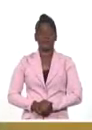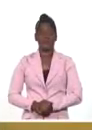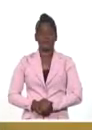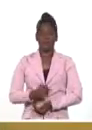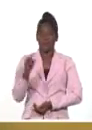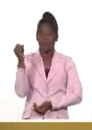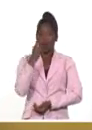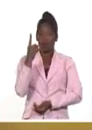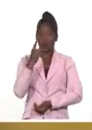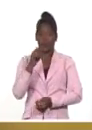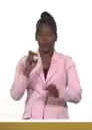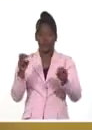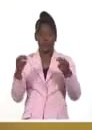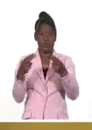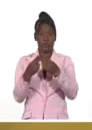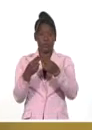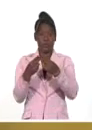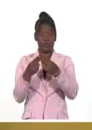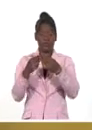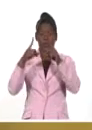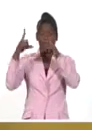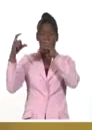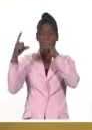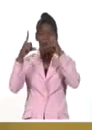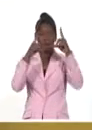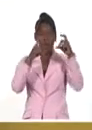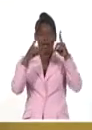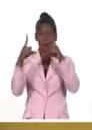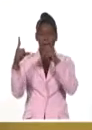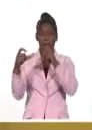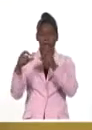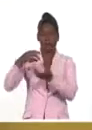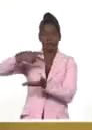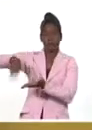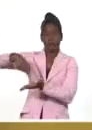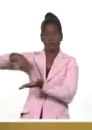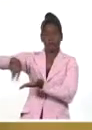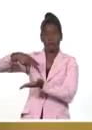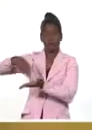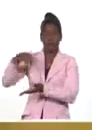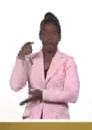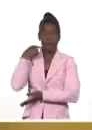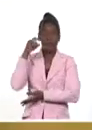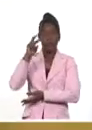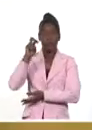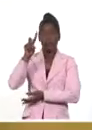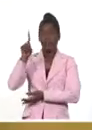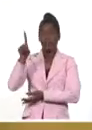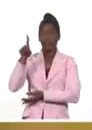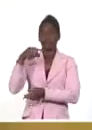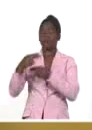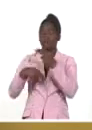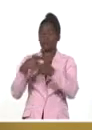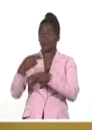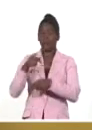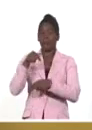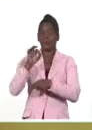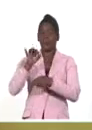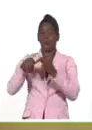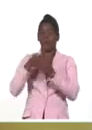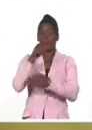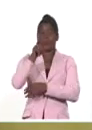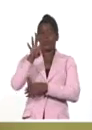del Concurso Internacional de Fotografía de Danza Alicia Alonso 2021 se exhibirán en espacios públicos de Cuba desde el 29 de